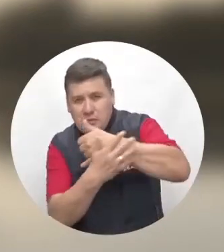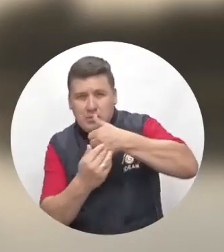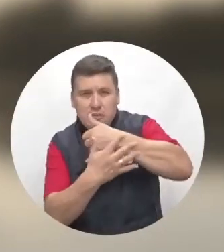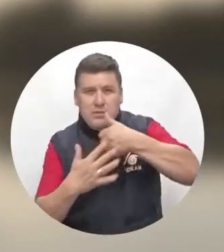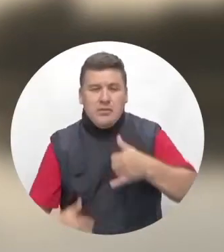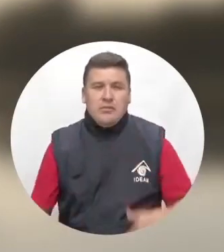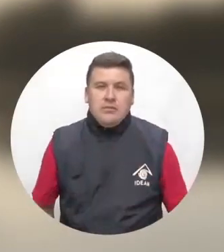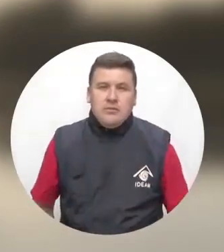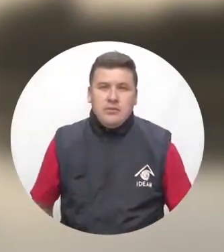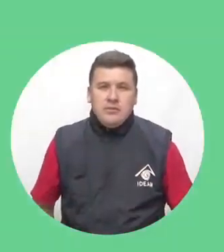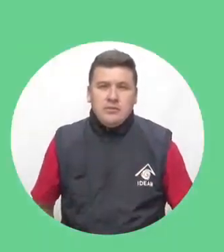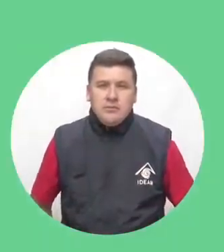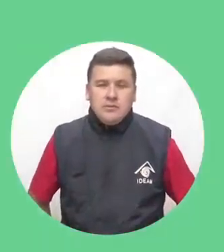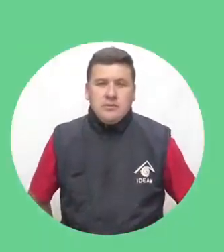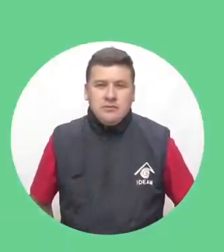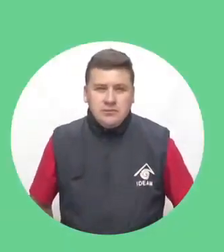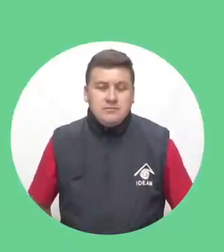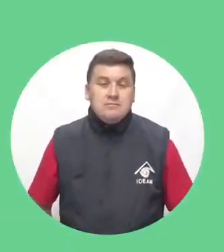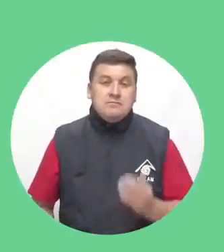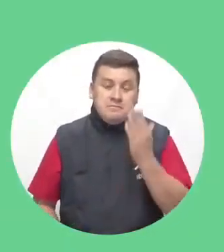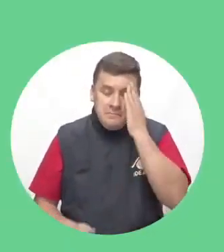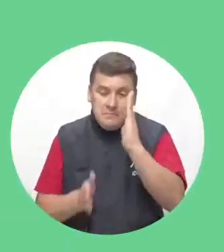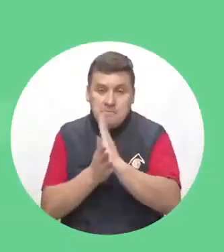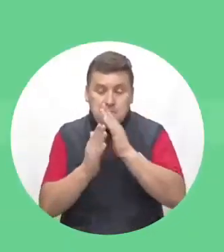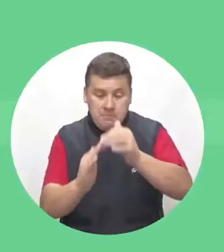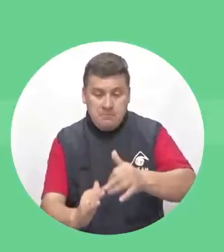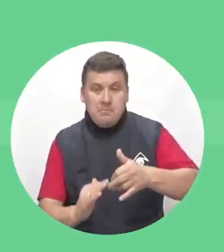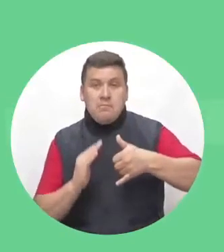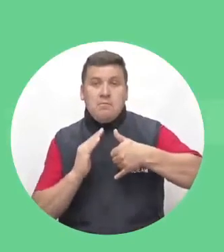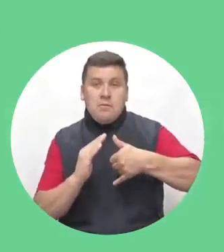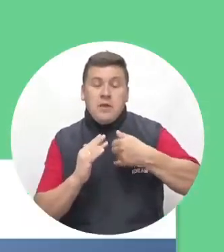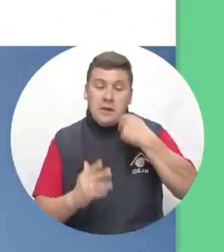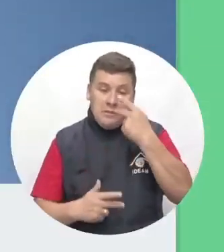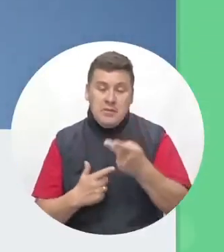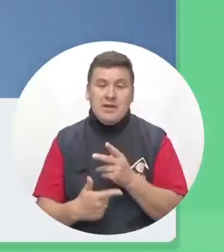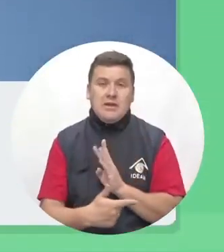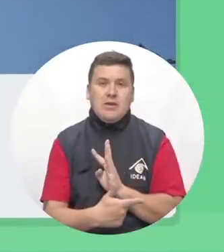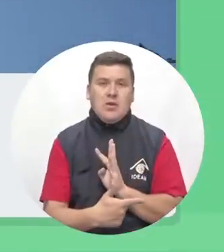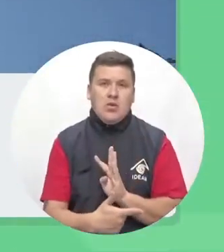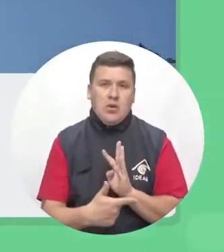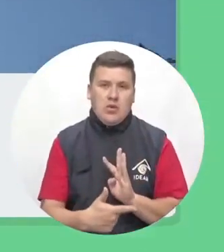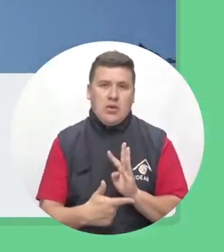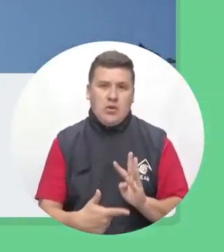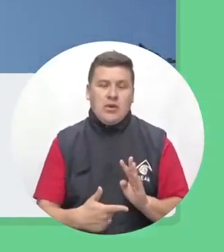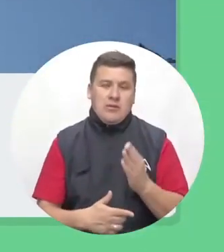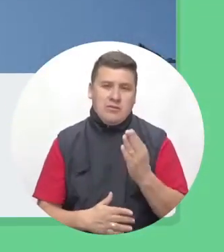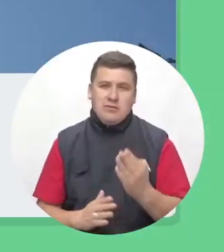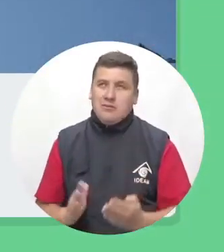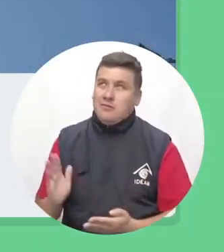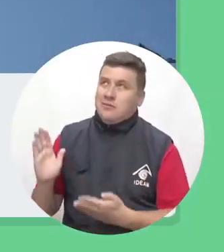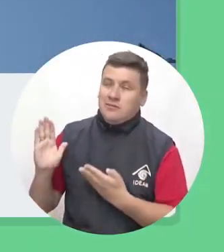Caribe. Para mayor información sobre el pronóstico del tiempo, visítenos en